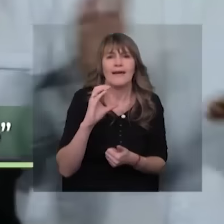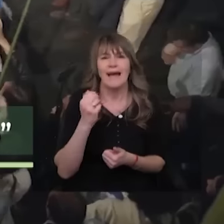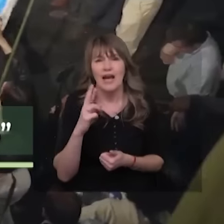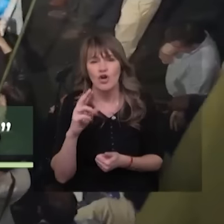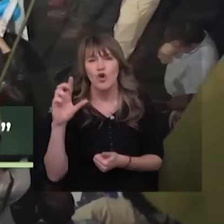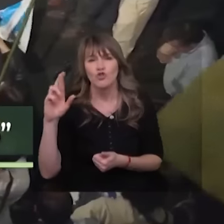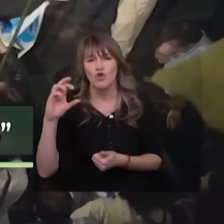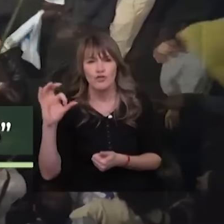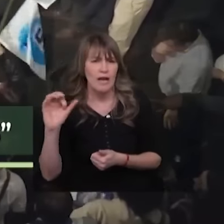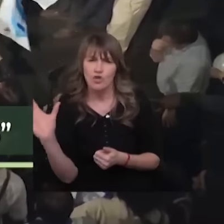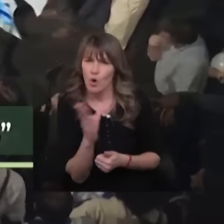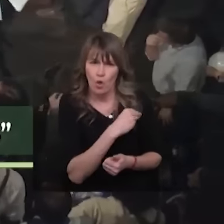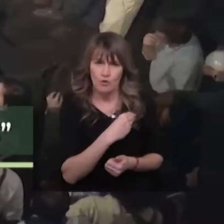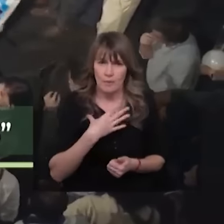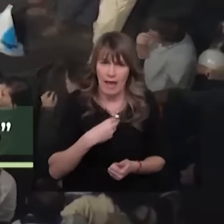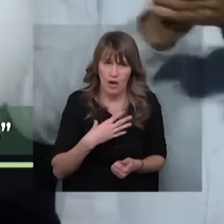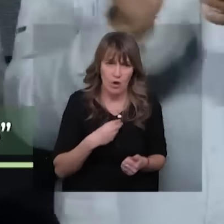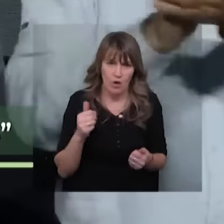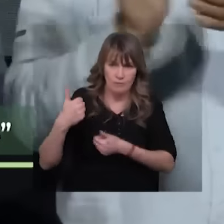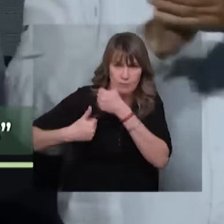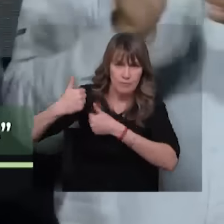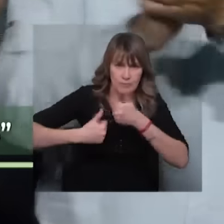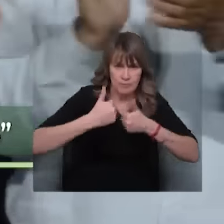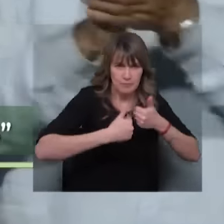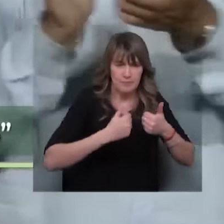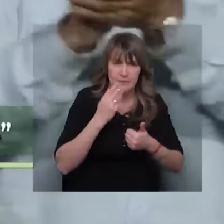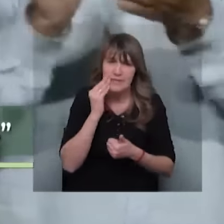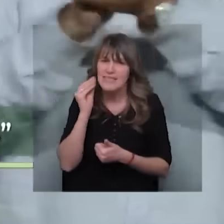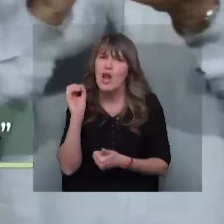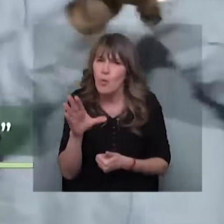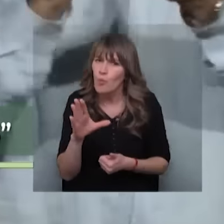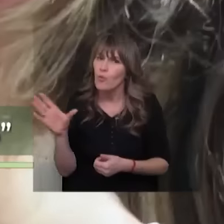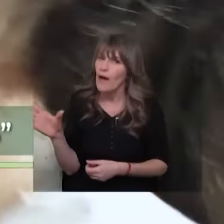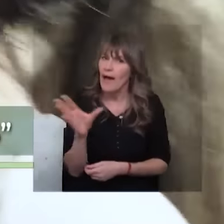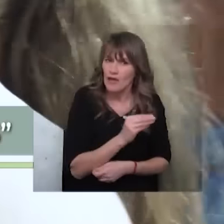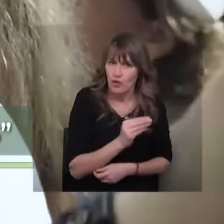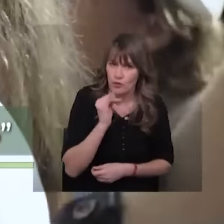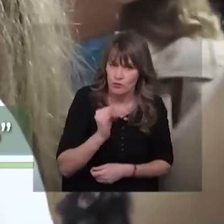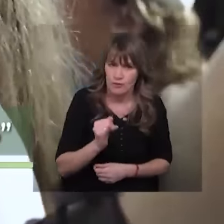A todos a todos mandamos un